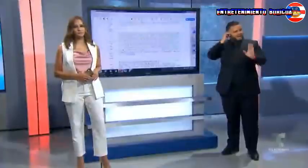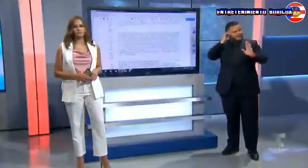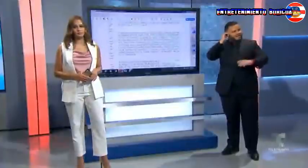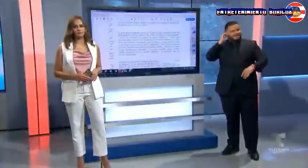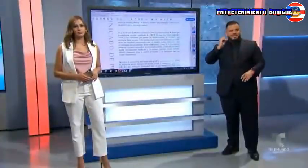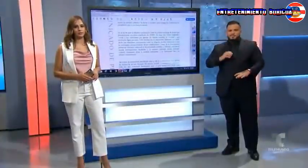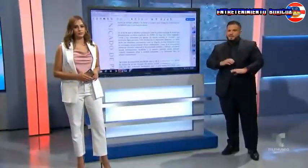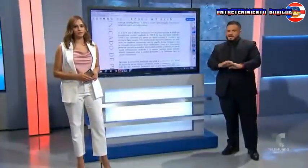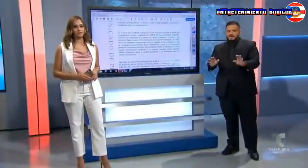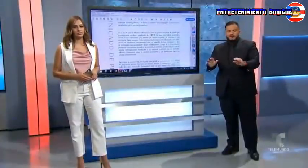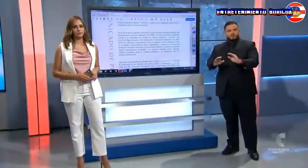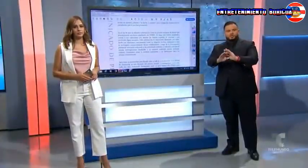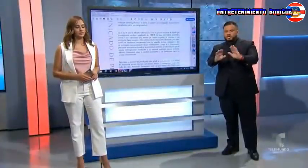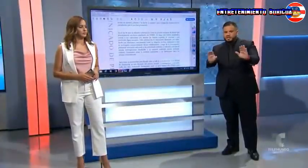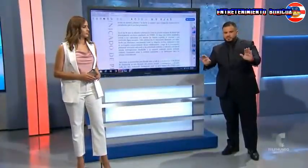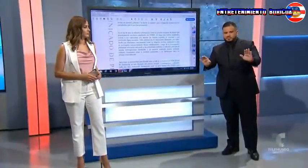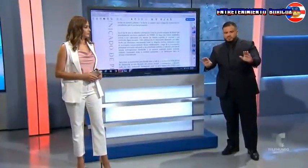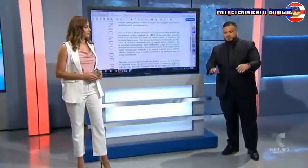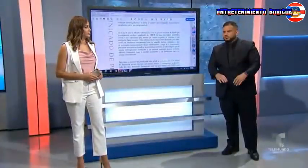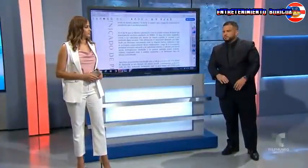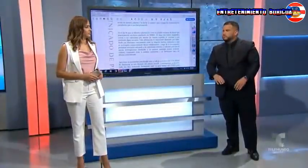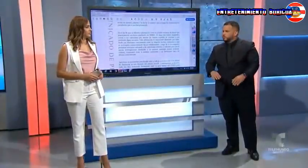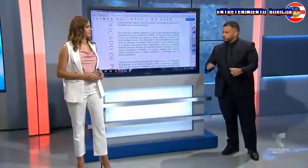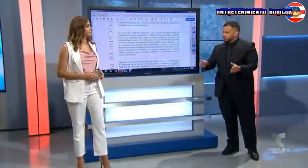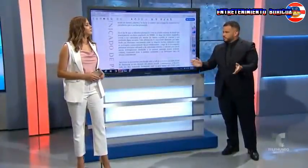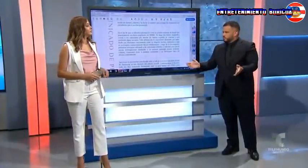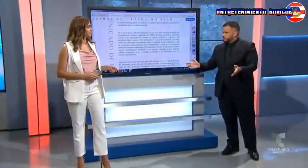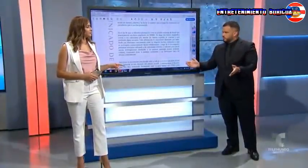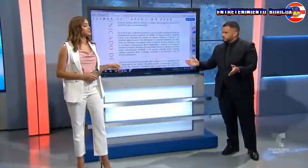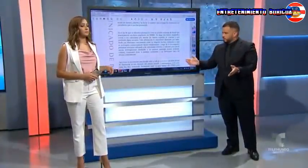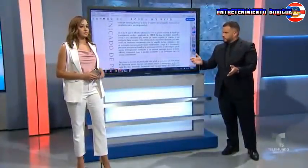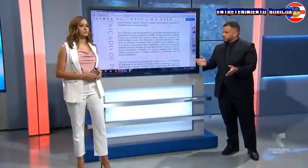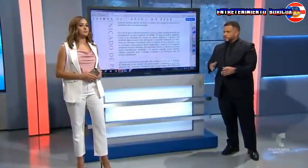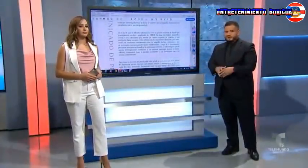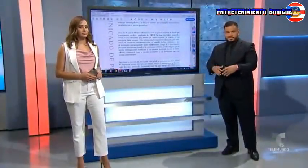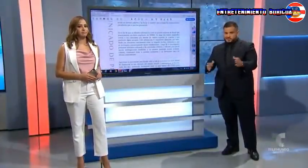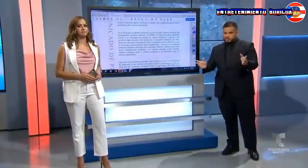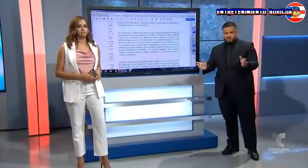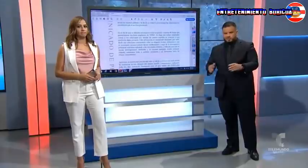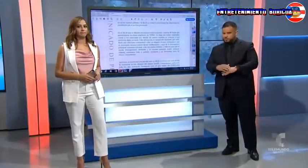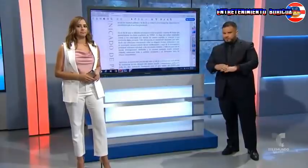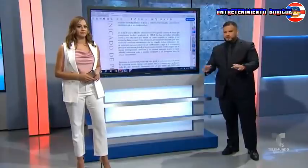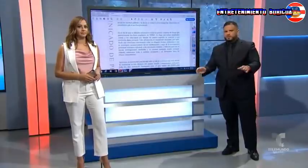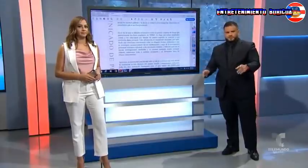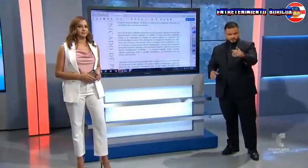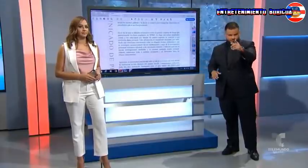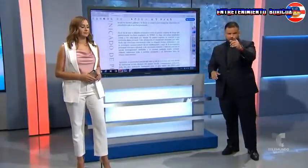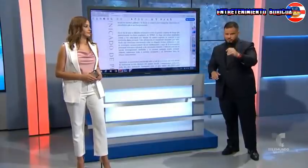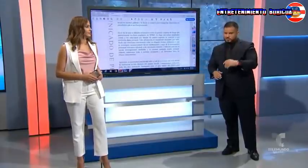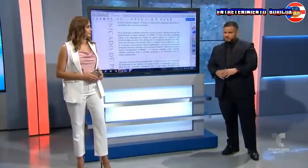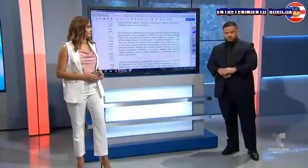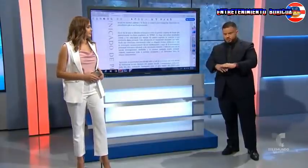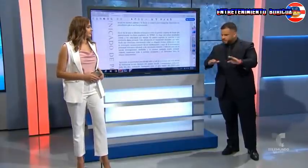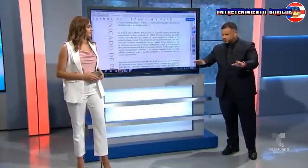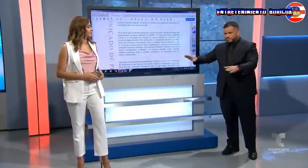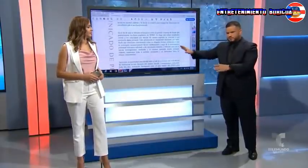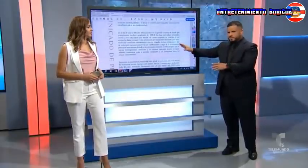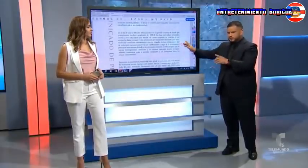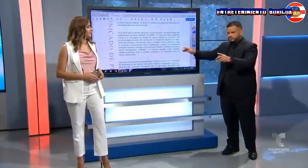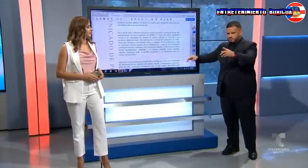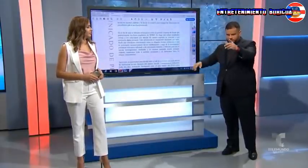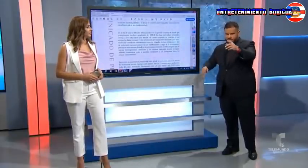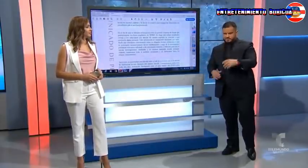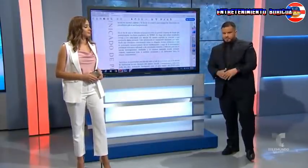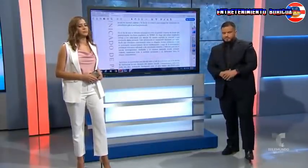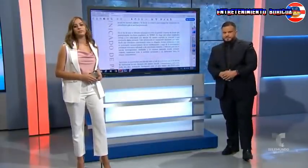Oye, ¿verdad que es que... Suri... Porque Suri es bien bueno. ¿Te acuerdas, Tatiana? Que dicen que Suri eso lo resuelve todo. En Suri está toda esta